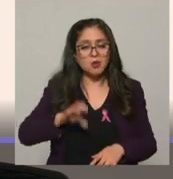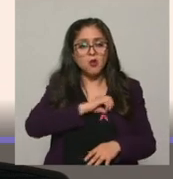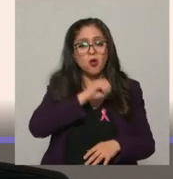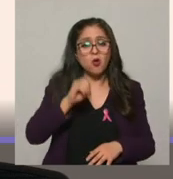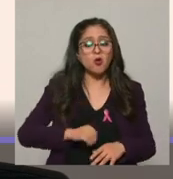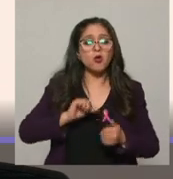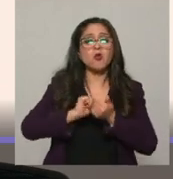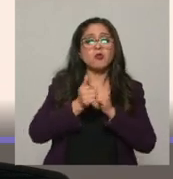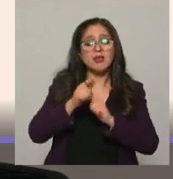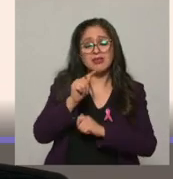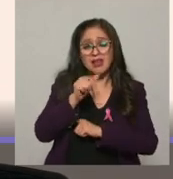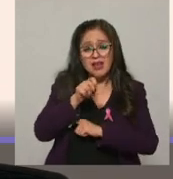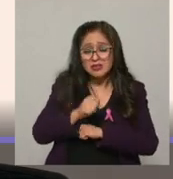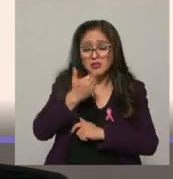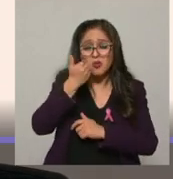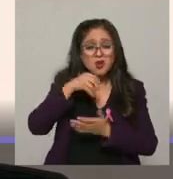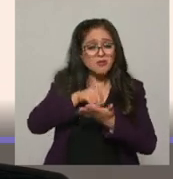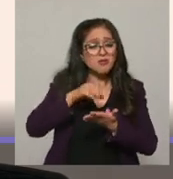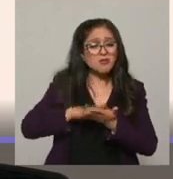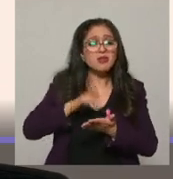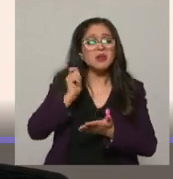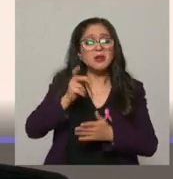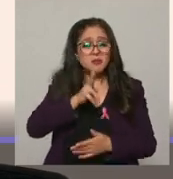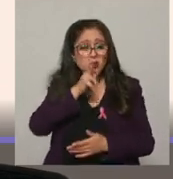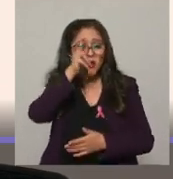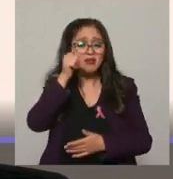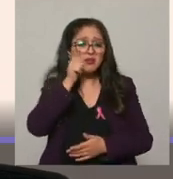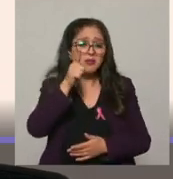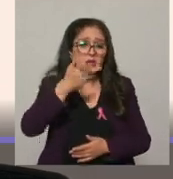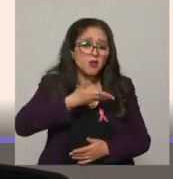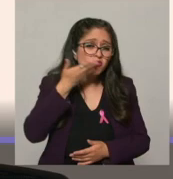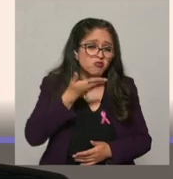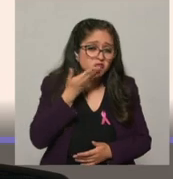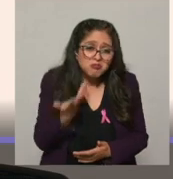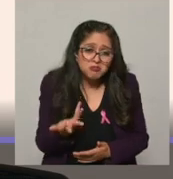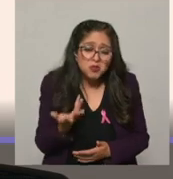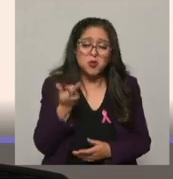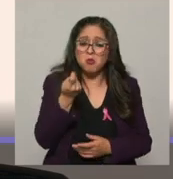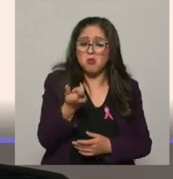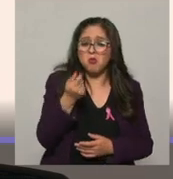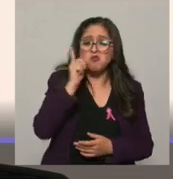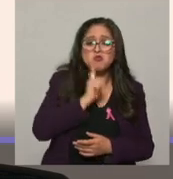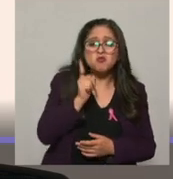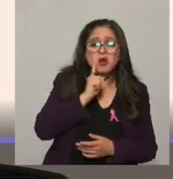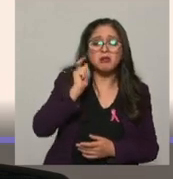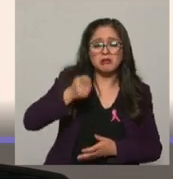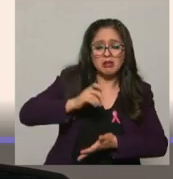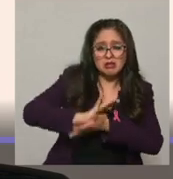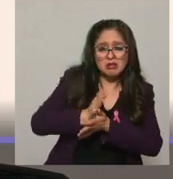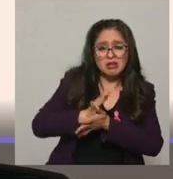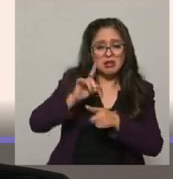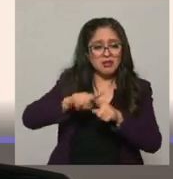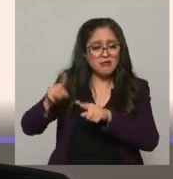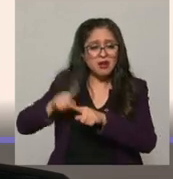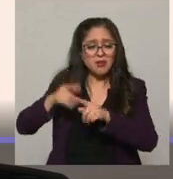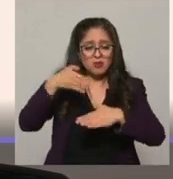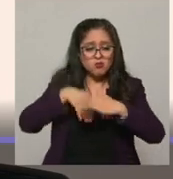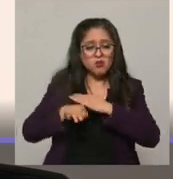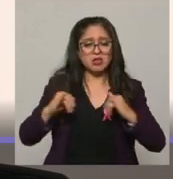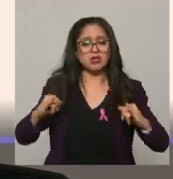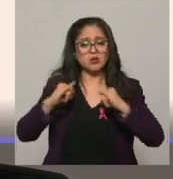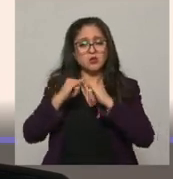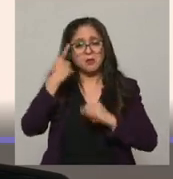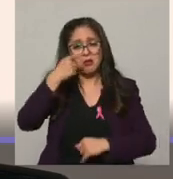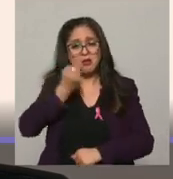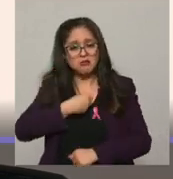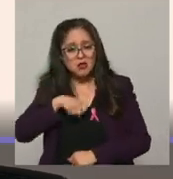transfeminicidio, no existe un registro sobre violencias cotidianas. Muy pocas mujeres trans, pese a haber sido discriminadas en instituciones de salud, en